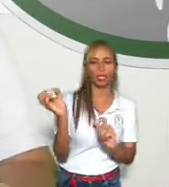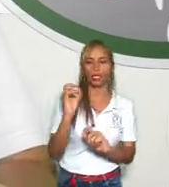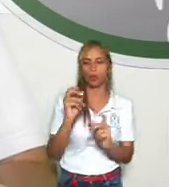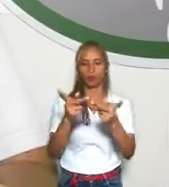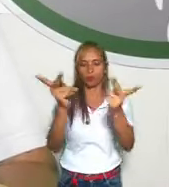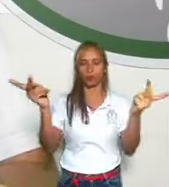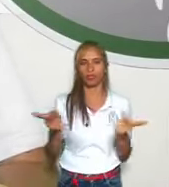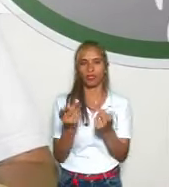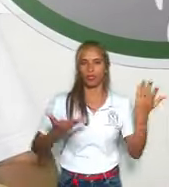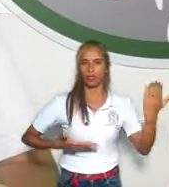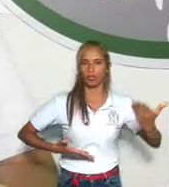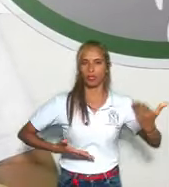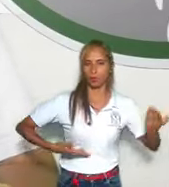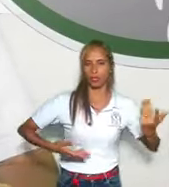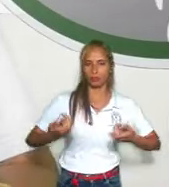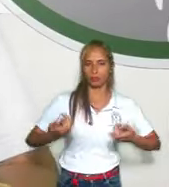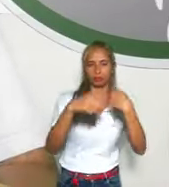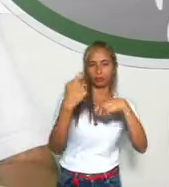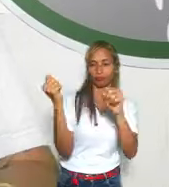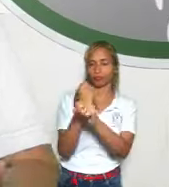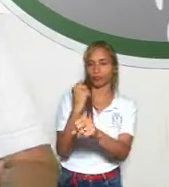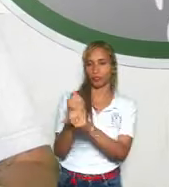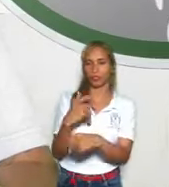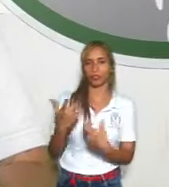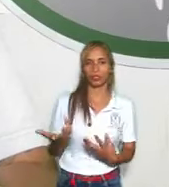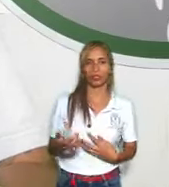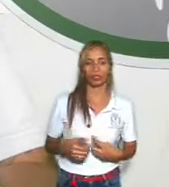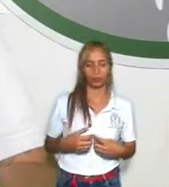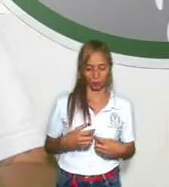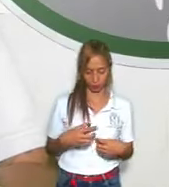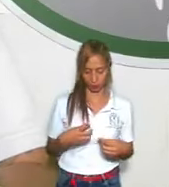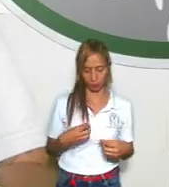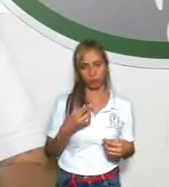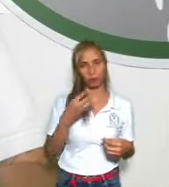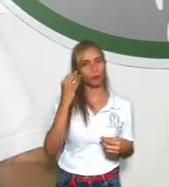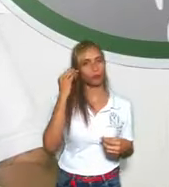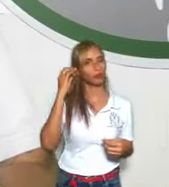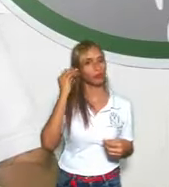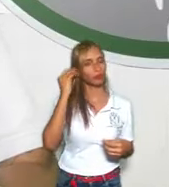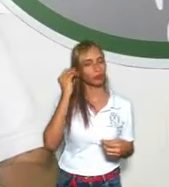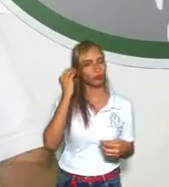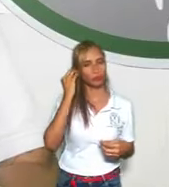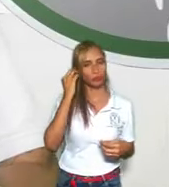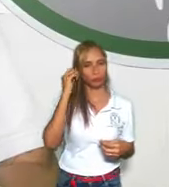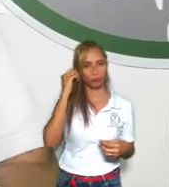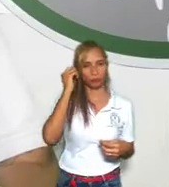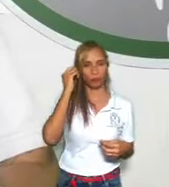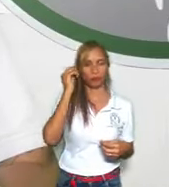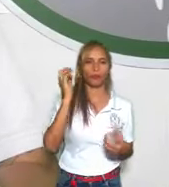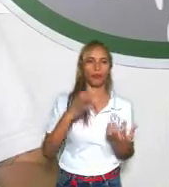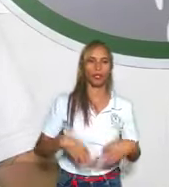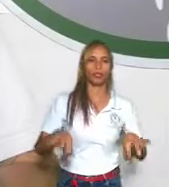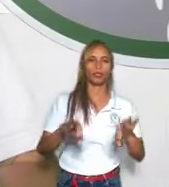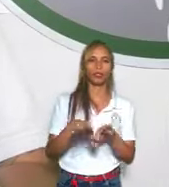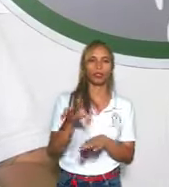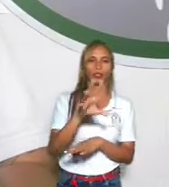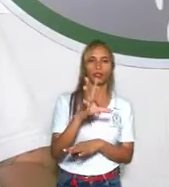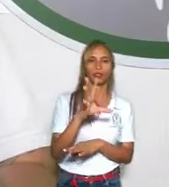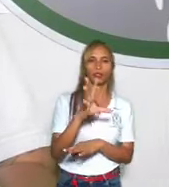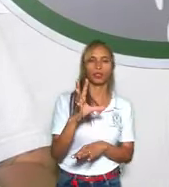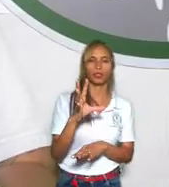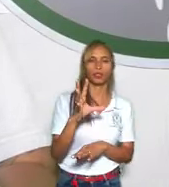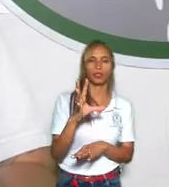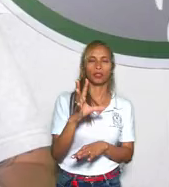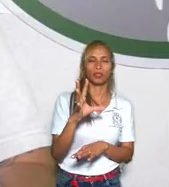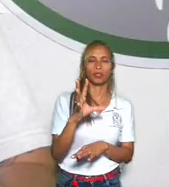comercial, están haciendo su labor, y pues nuestros operarios, especialmente los de cartera, es muy importante que tengamos esa empatía, están haciendo una